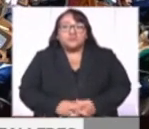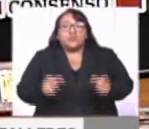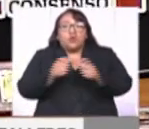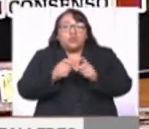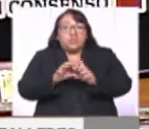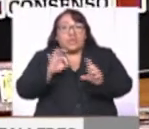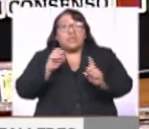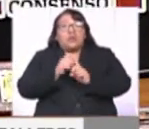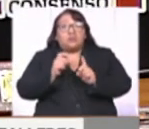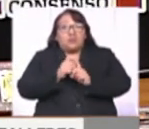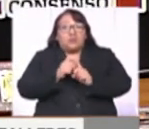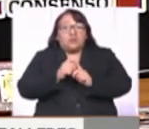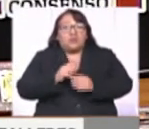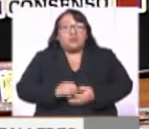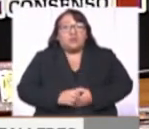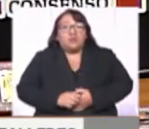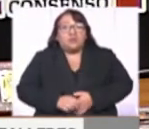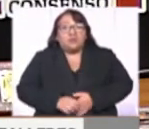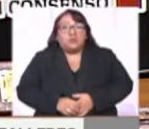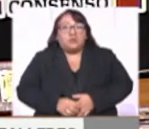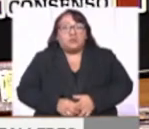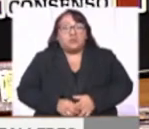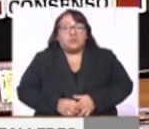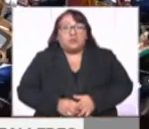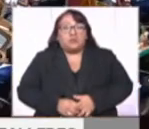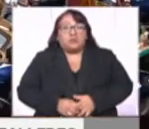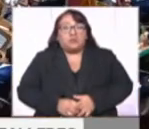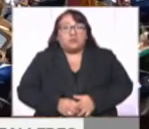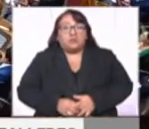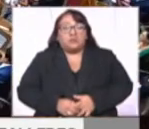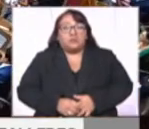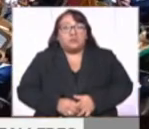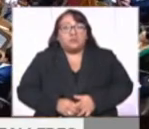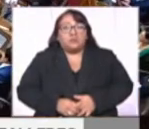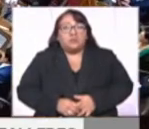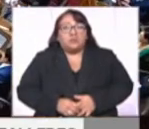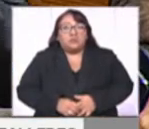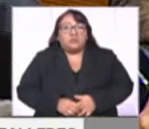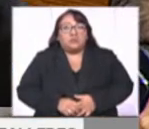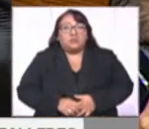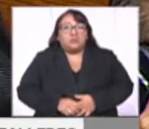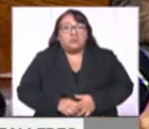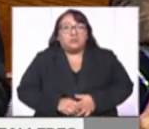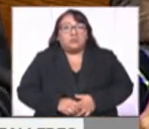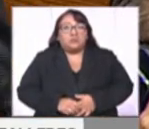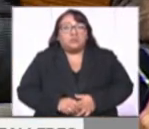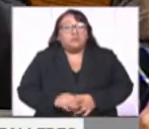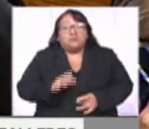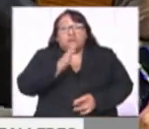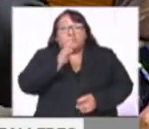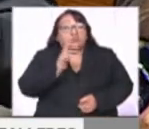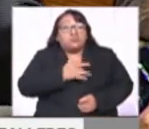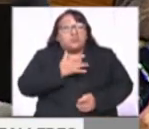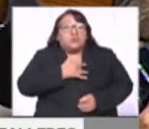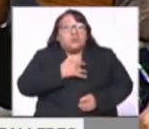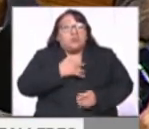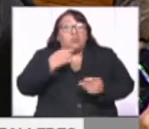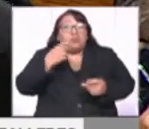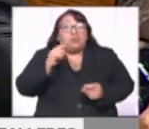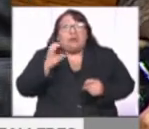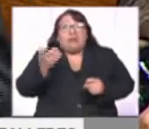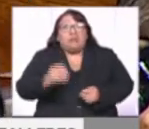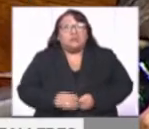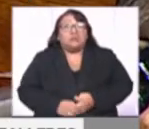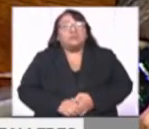la palabra bancada empresarial. No sé, se me salió, seguramente es un sentimiento popular, de clase,